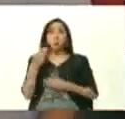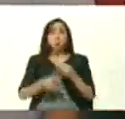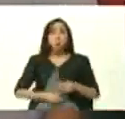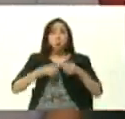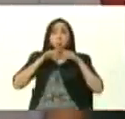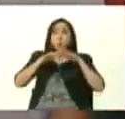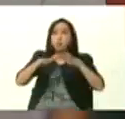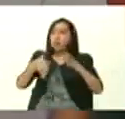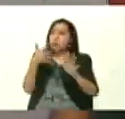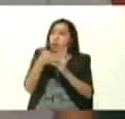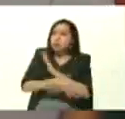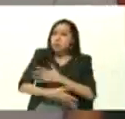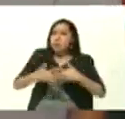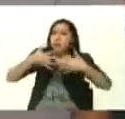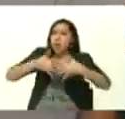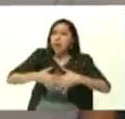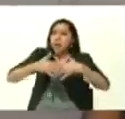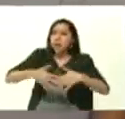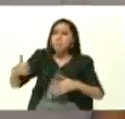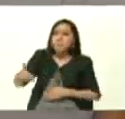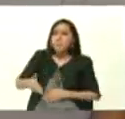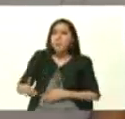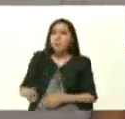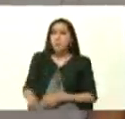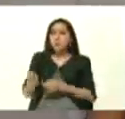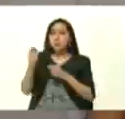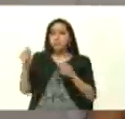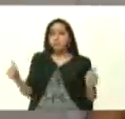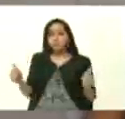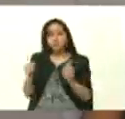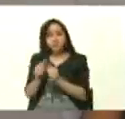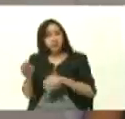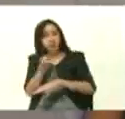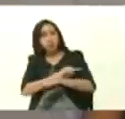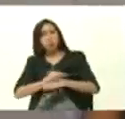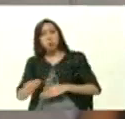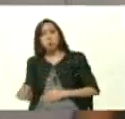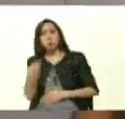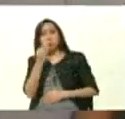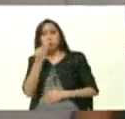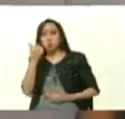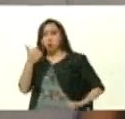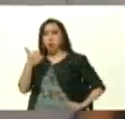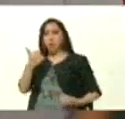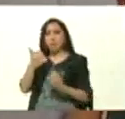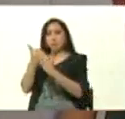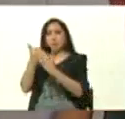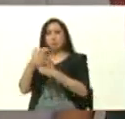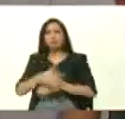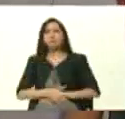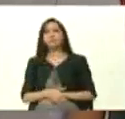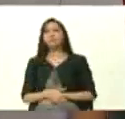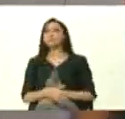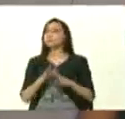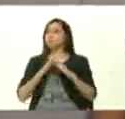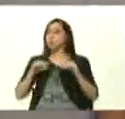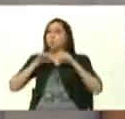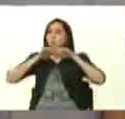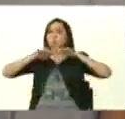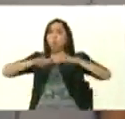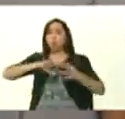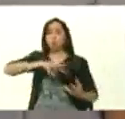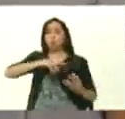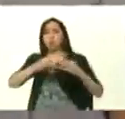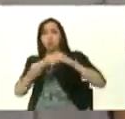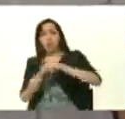empresa Corpesca y con el Ministerio de Alimentación a través de Cuspal, a través de toda la distribución CLAP, y